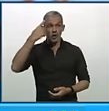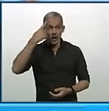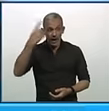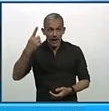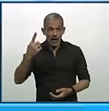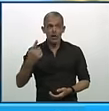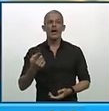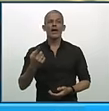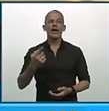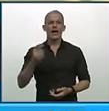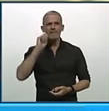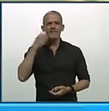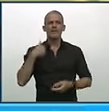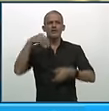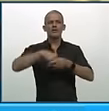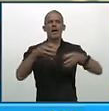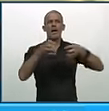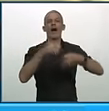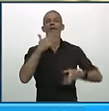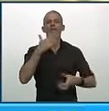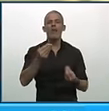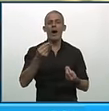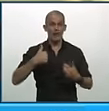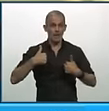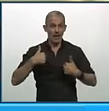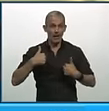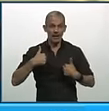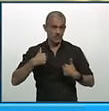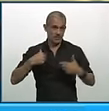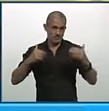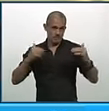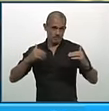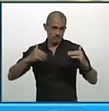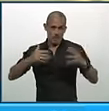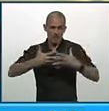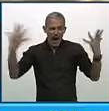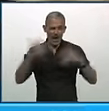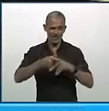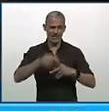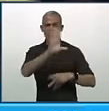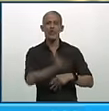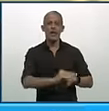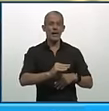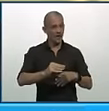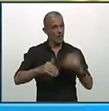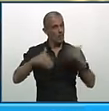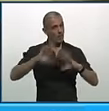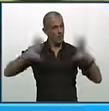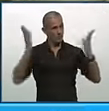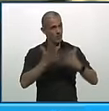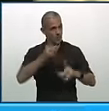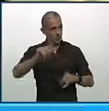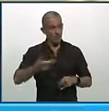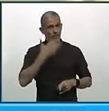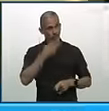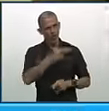poder estar en esta institución, que para mí es la más grande de Sudamérica y una de las más grandes del mundo, te seduce a venir a jugar